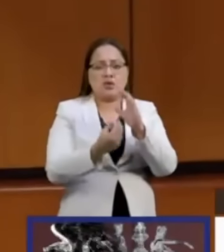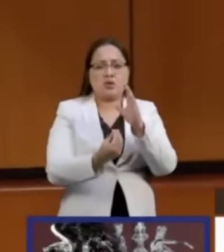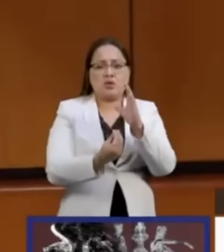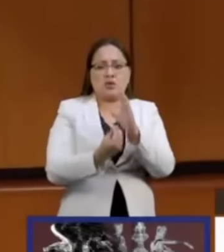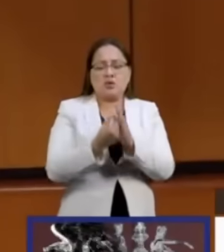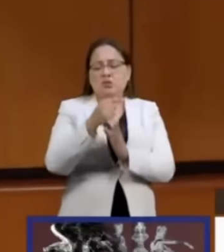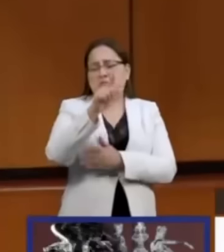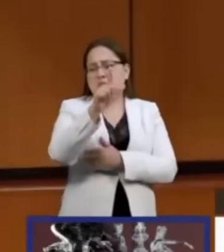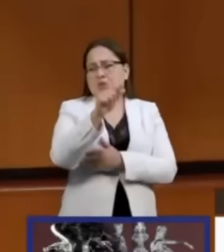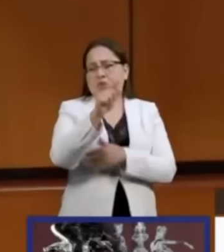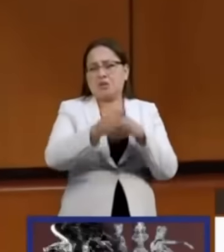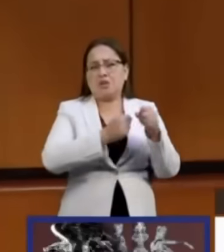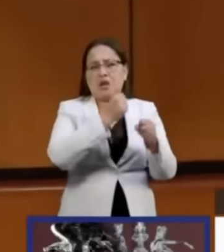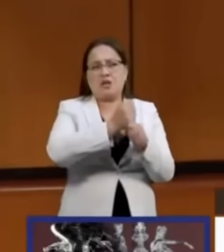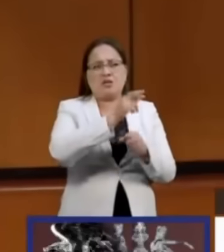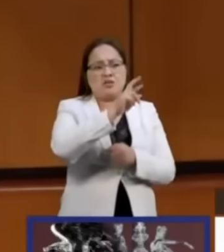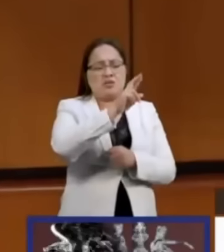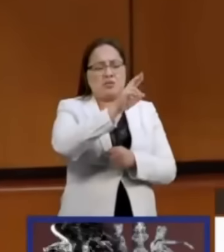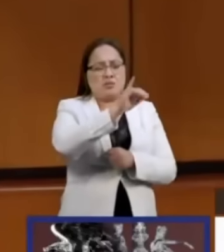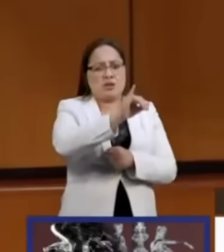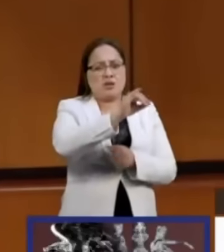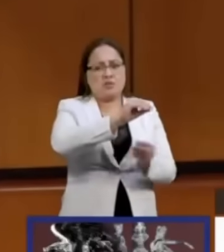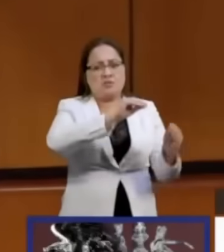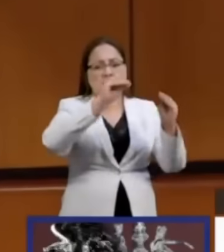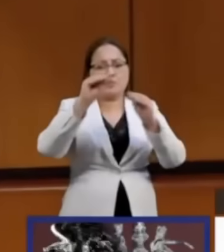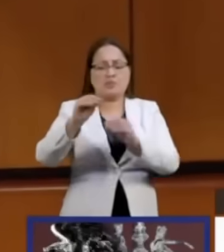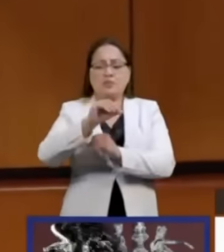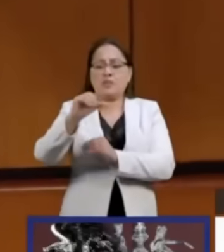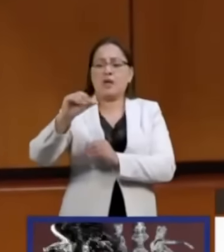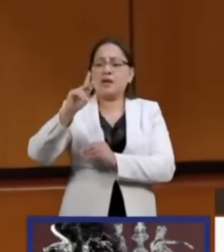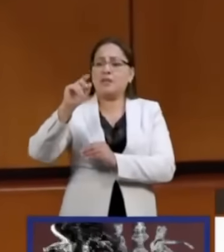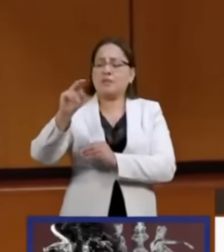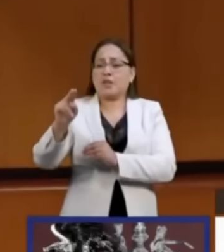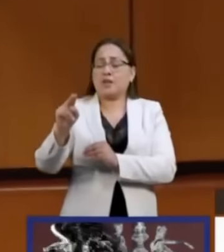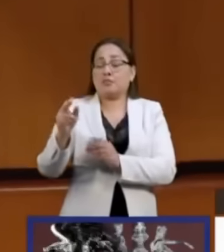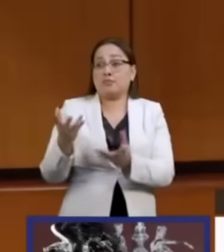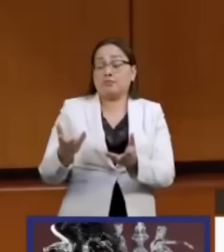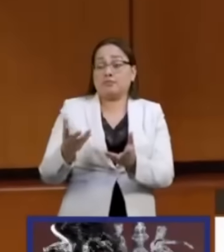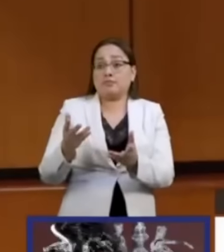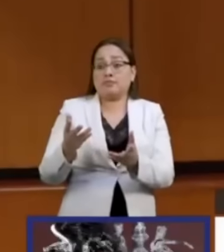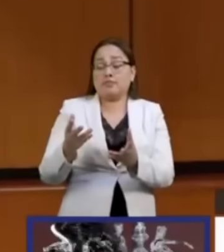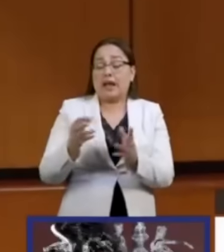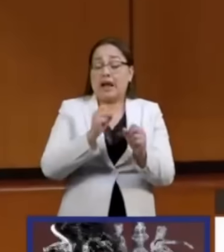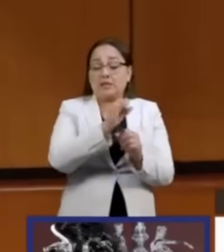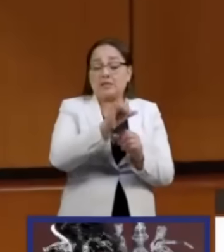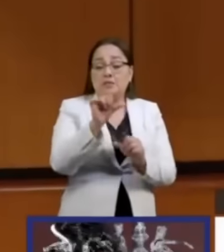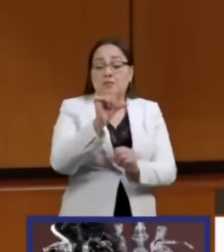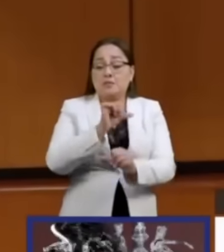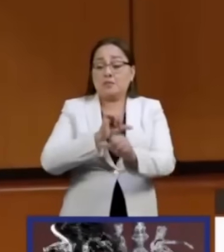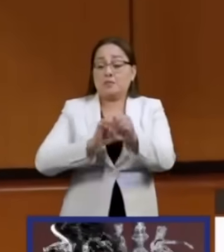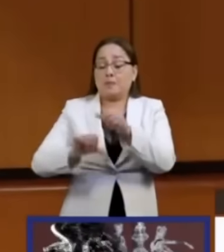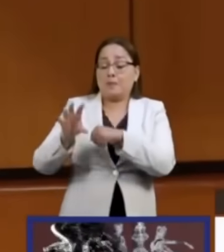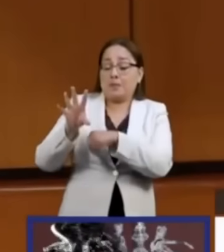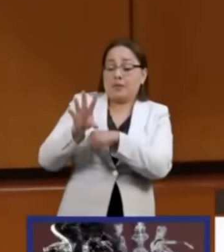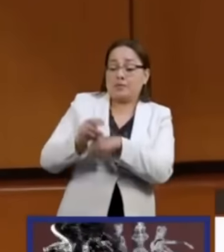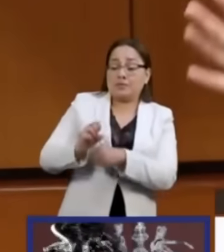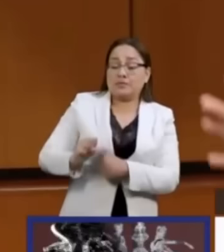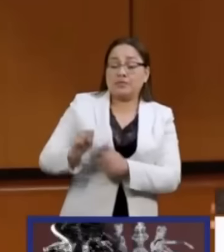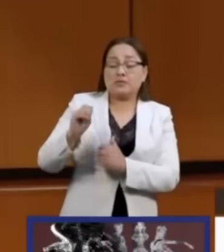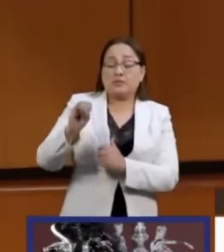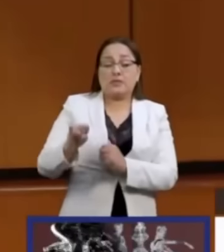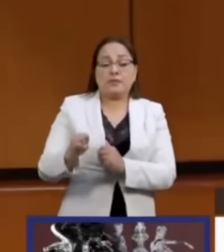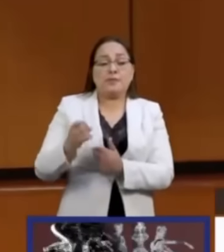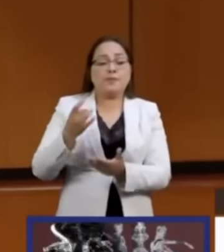más de 70 años del priismo al panismo. Esa permisión que hizo Zedillo pues solo